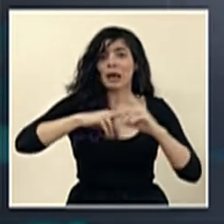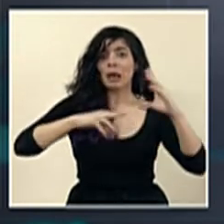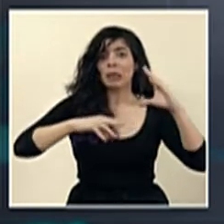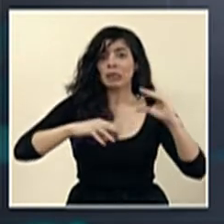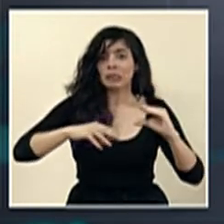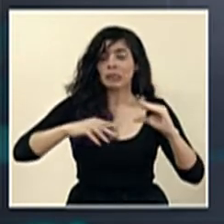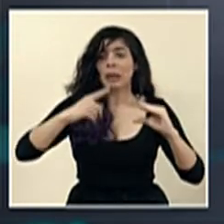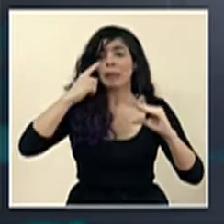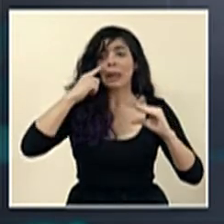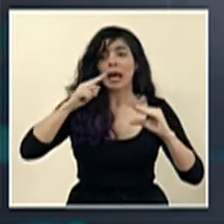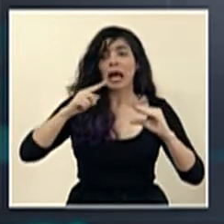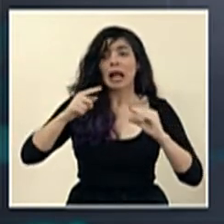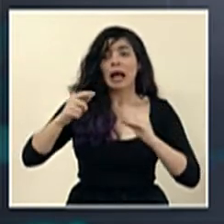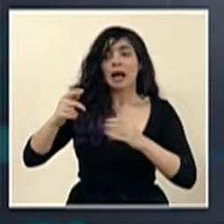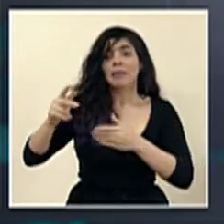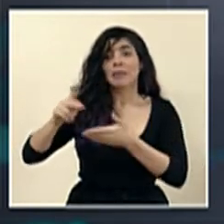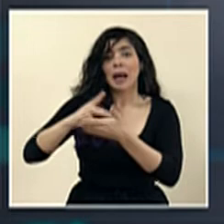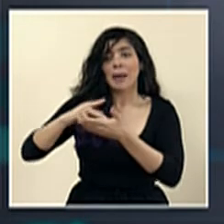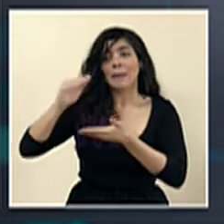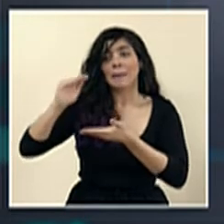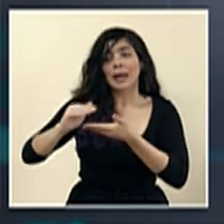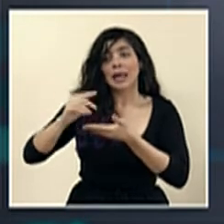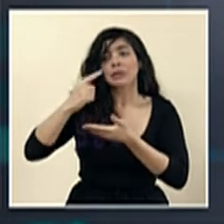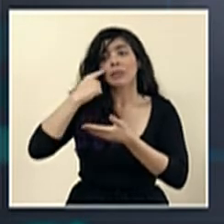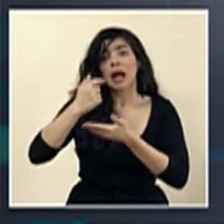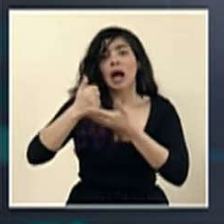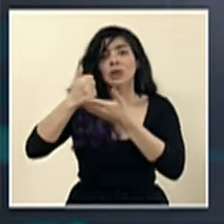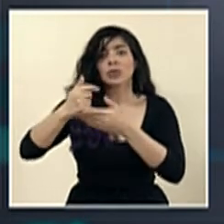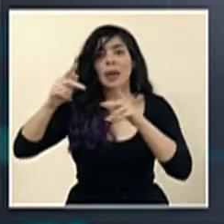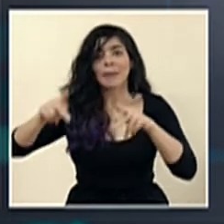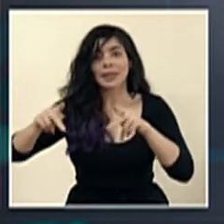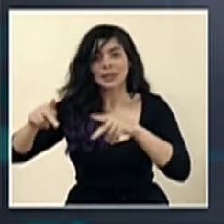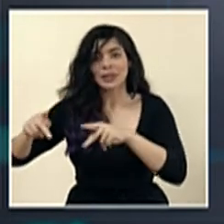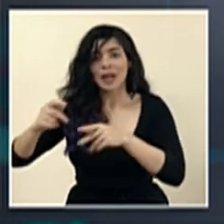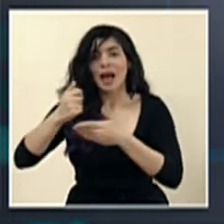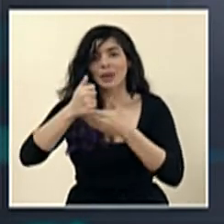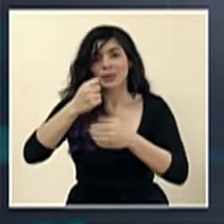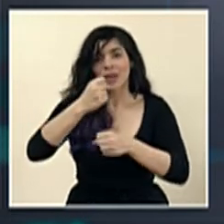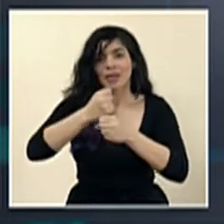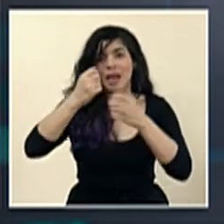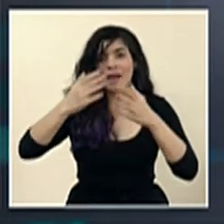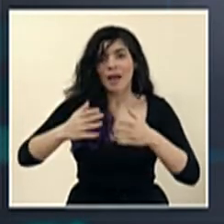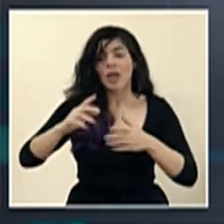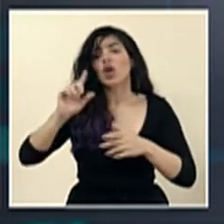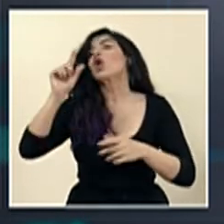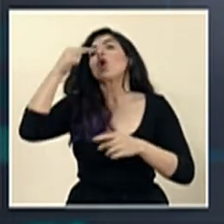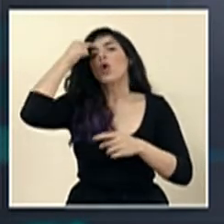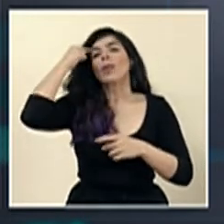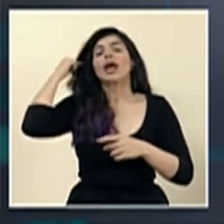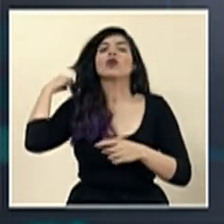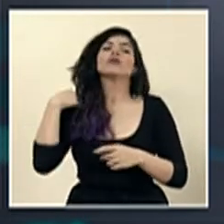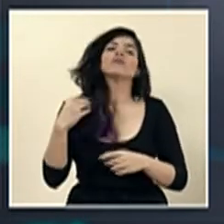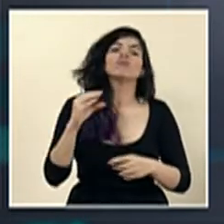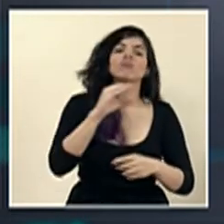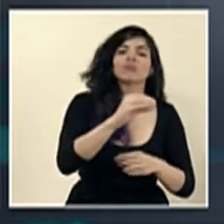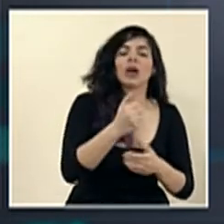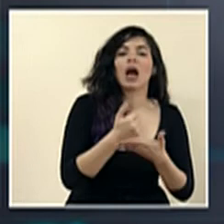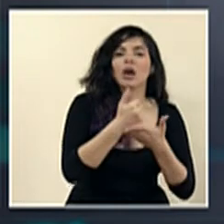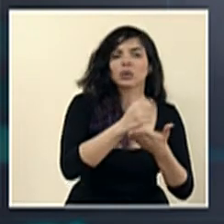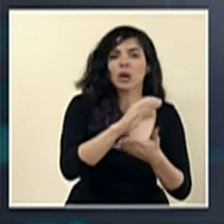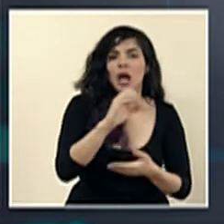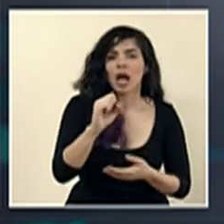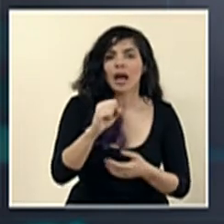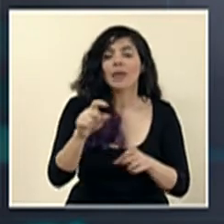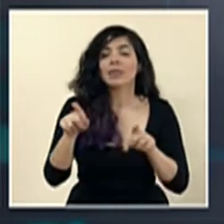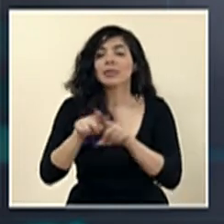en respuesta a la crisis y en apoyo a los trabajadores de cuenta propia. Asimismo, un aumento